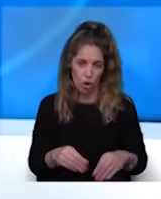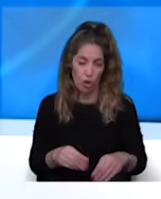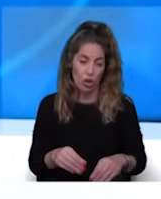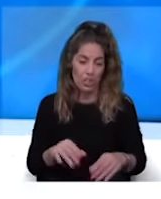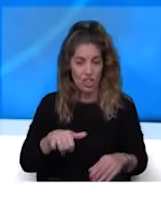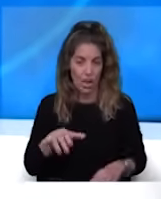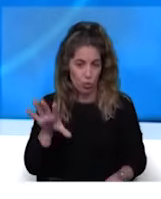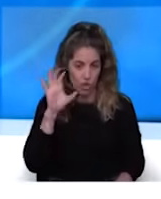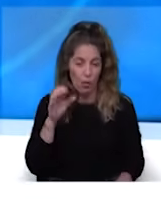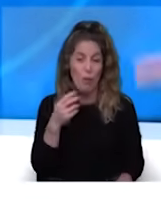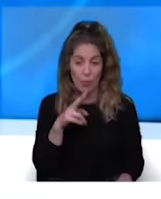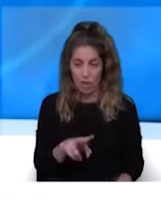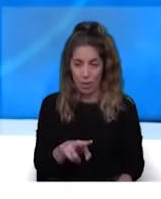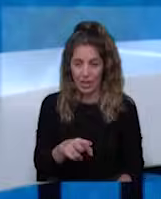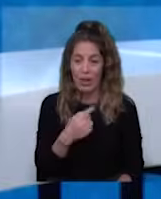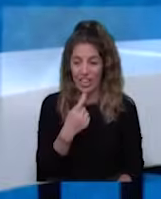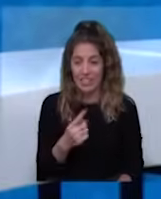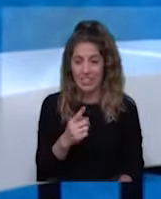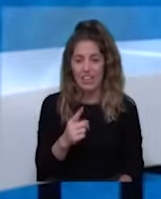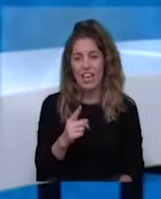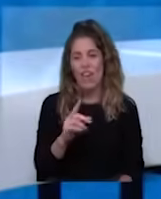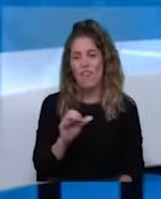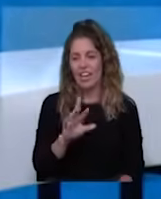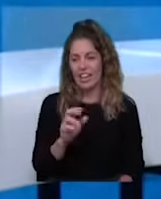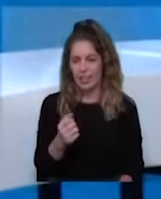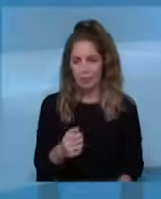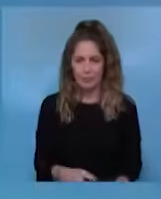escuchado Ahí está vamos a ver vamos a escuchar qué dice Juan ra